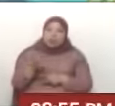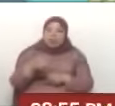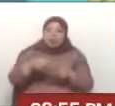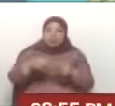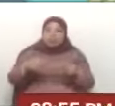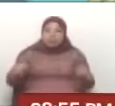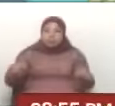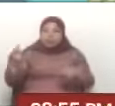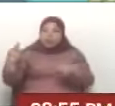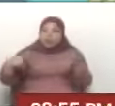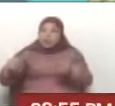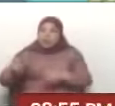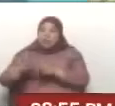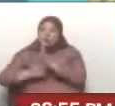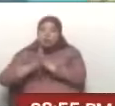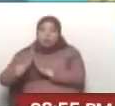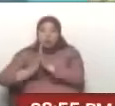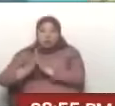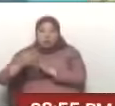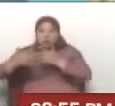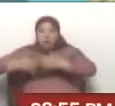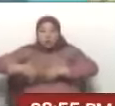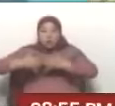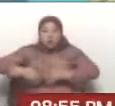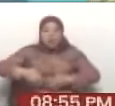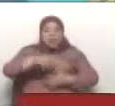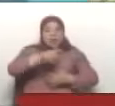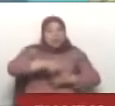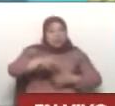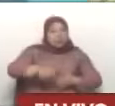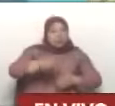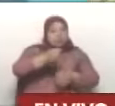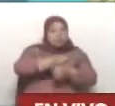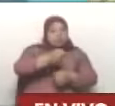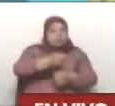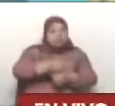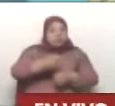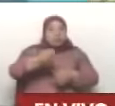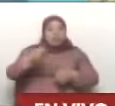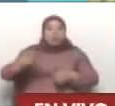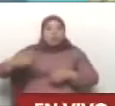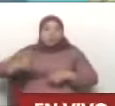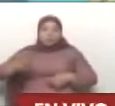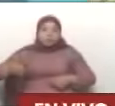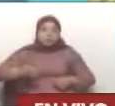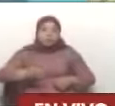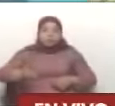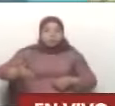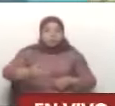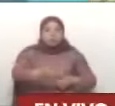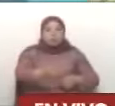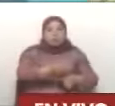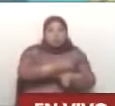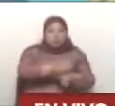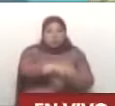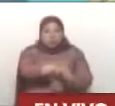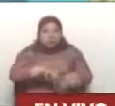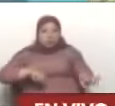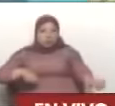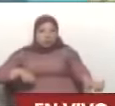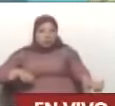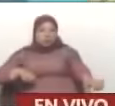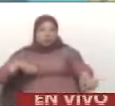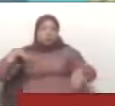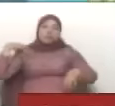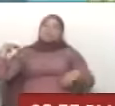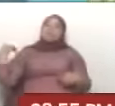los comerciantes, a los industriales, a los trabajadores, a las trabajadoras, a los pescadores, a los campesinos. Tienen